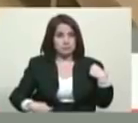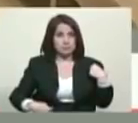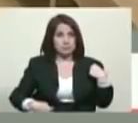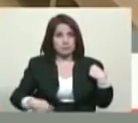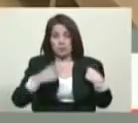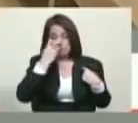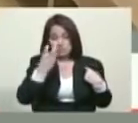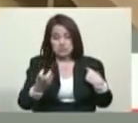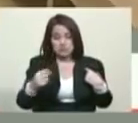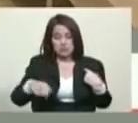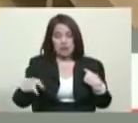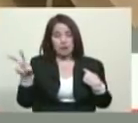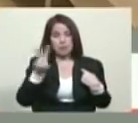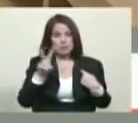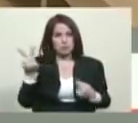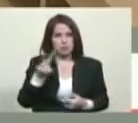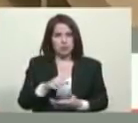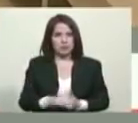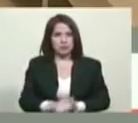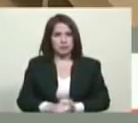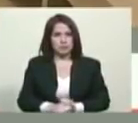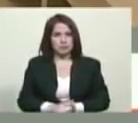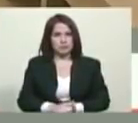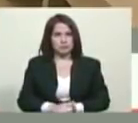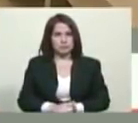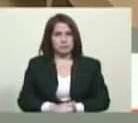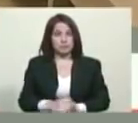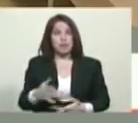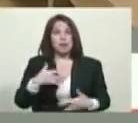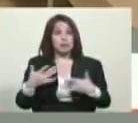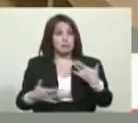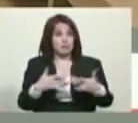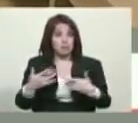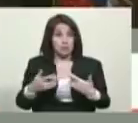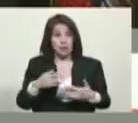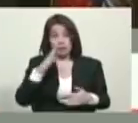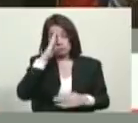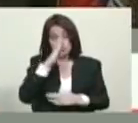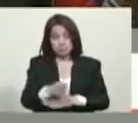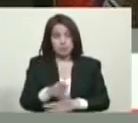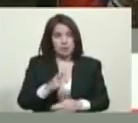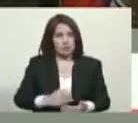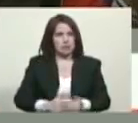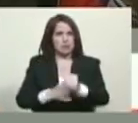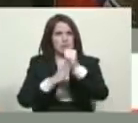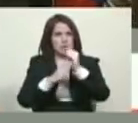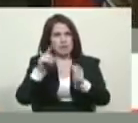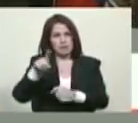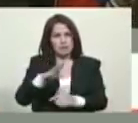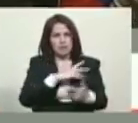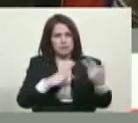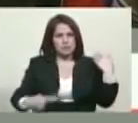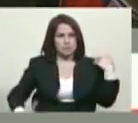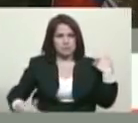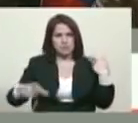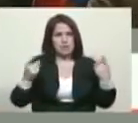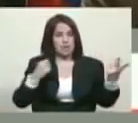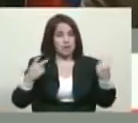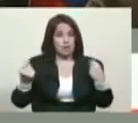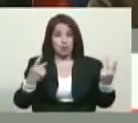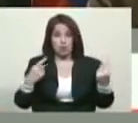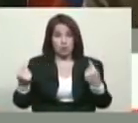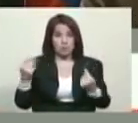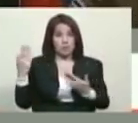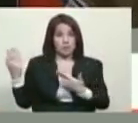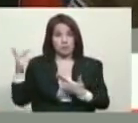República Bolivariana de Venezuela. Esta actividad estuvo dirigida también por el vicepresidente sectorial de Economía, Tarek